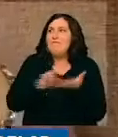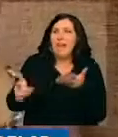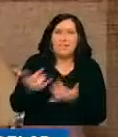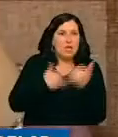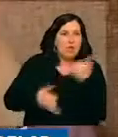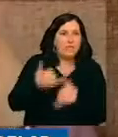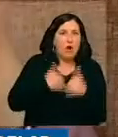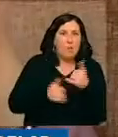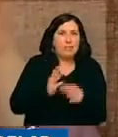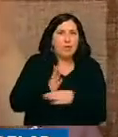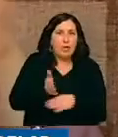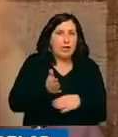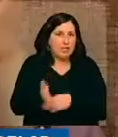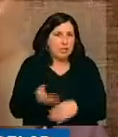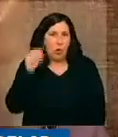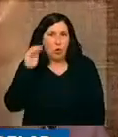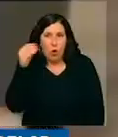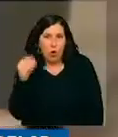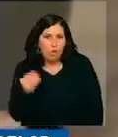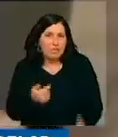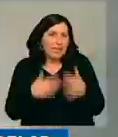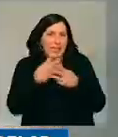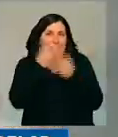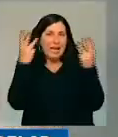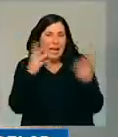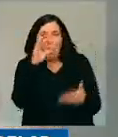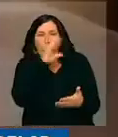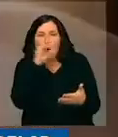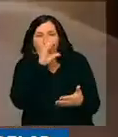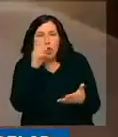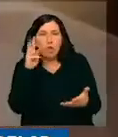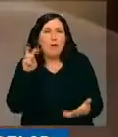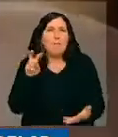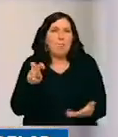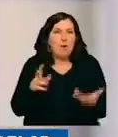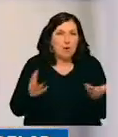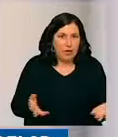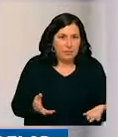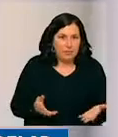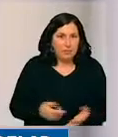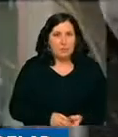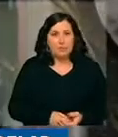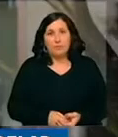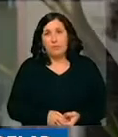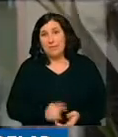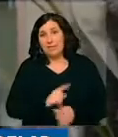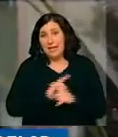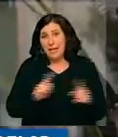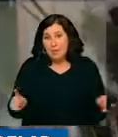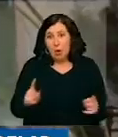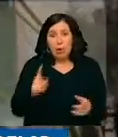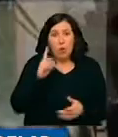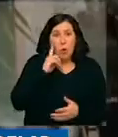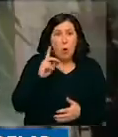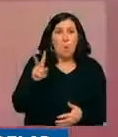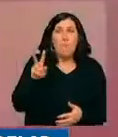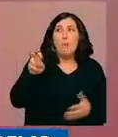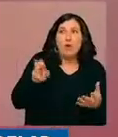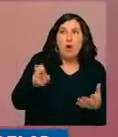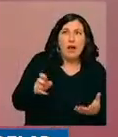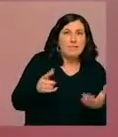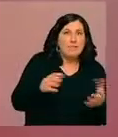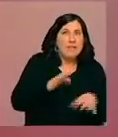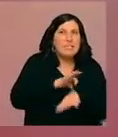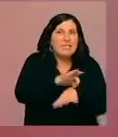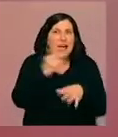más jóvenes, que muchas veces terminan canalizando su curiosidad en la pornografía. Tampoco las pornografías educan educación sexual, entonces